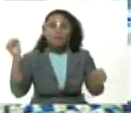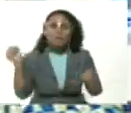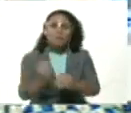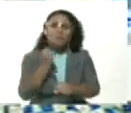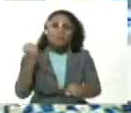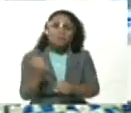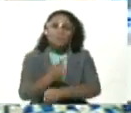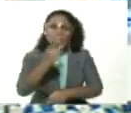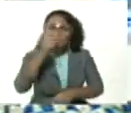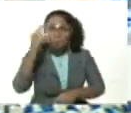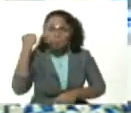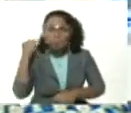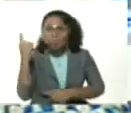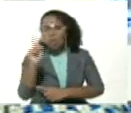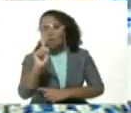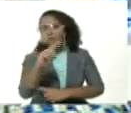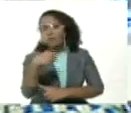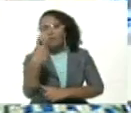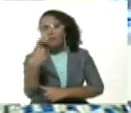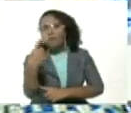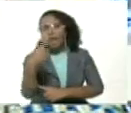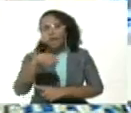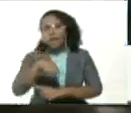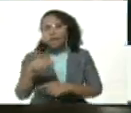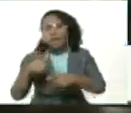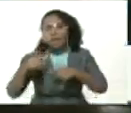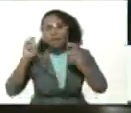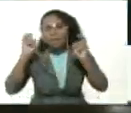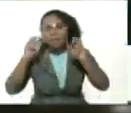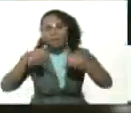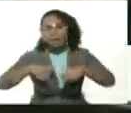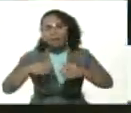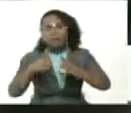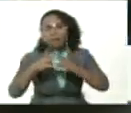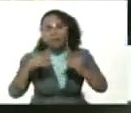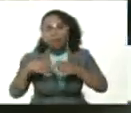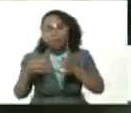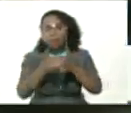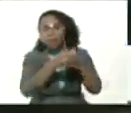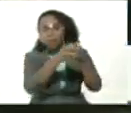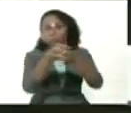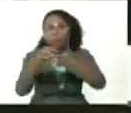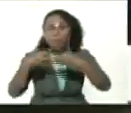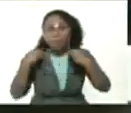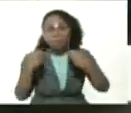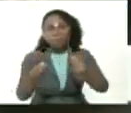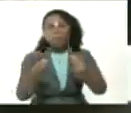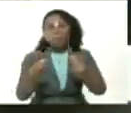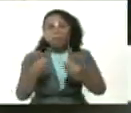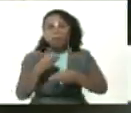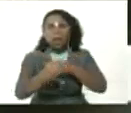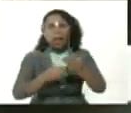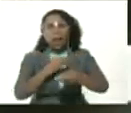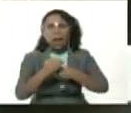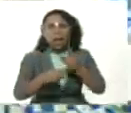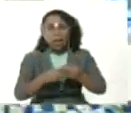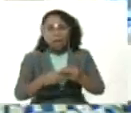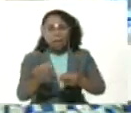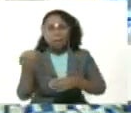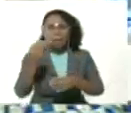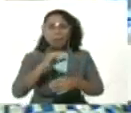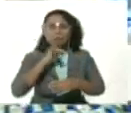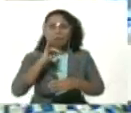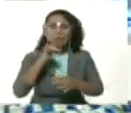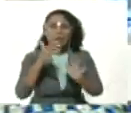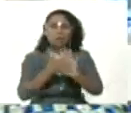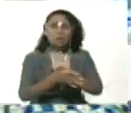y trabajadoras, no solamente de este sector, sino de todos los sectores. Para precisar un poco más detalles,